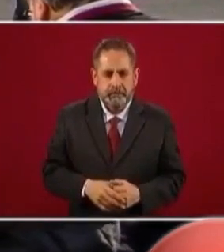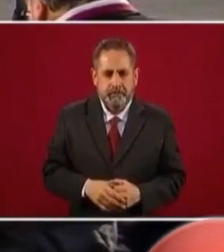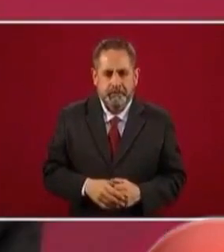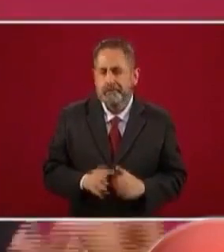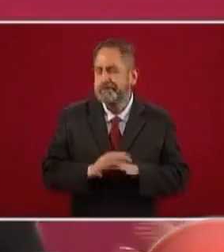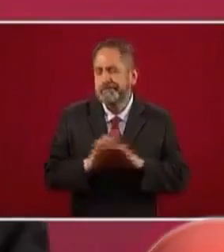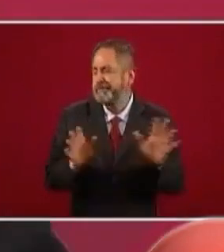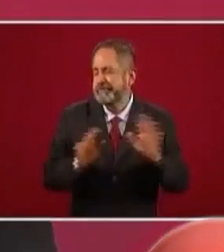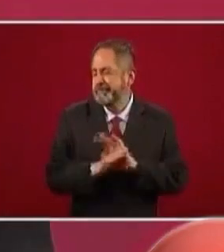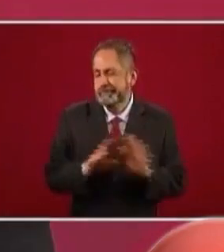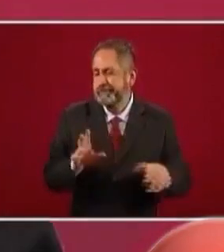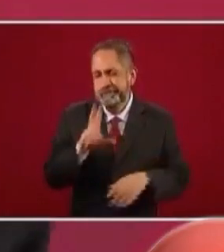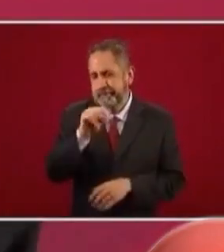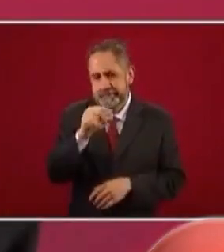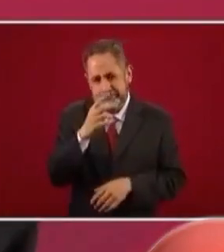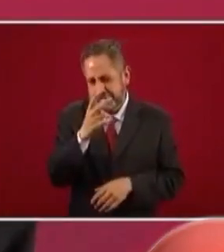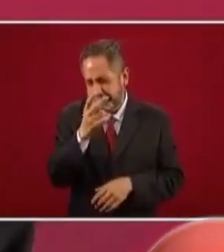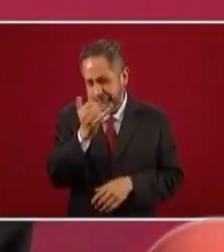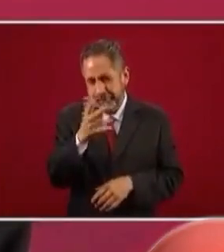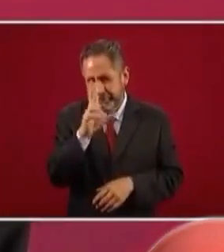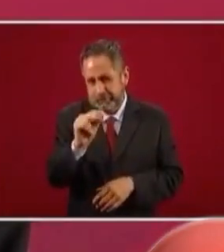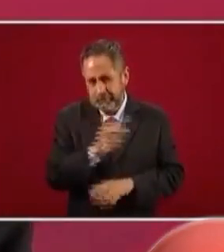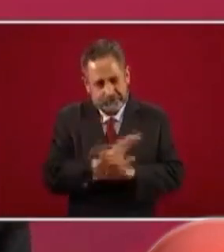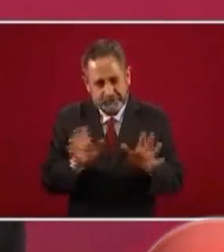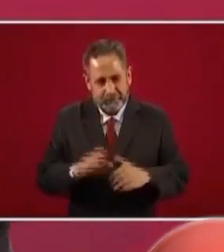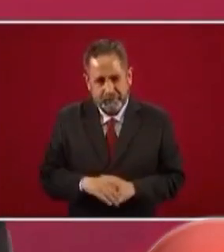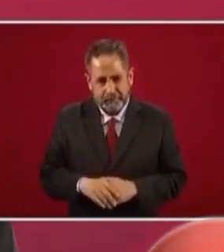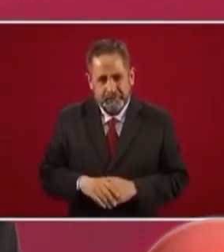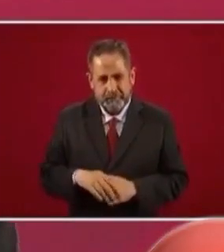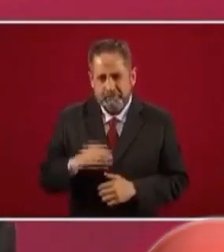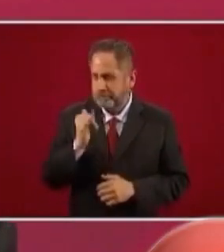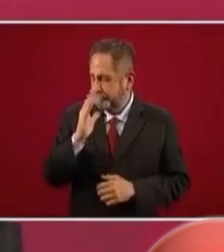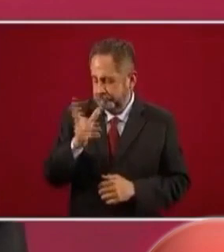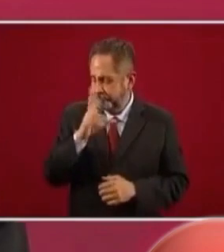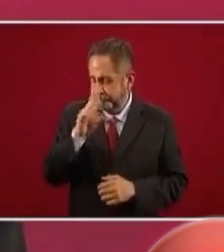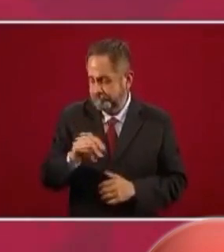Y ya no es así. Ya no